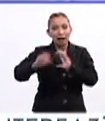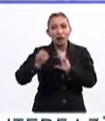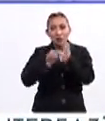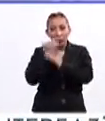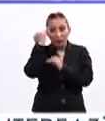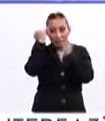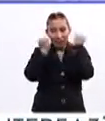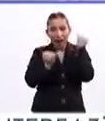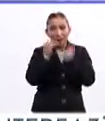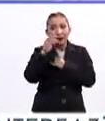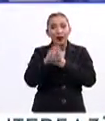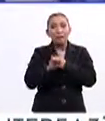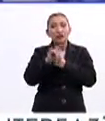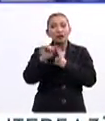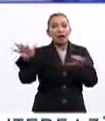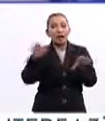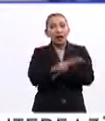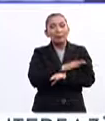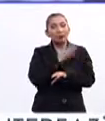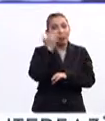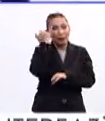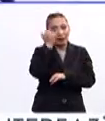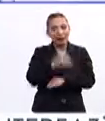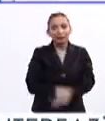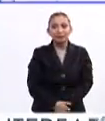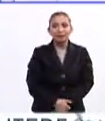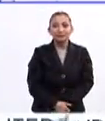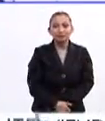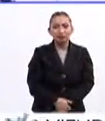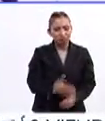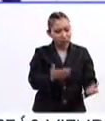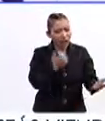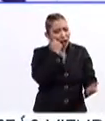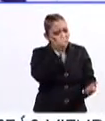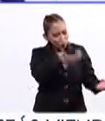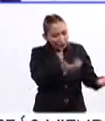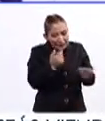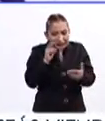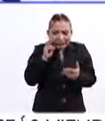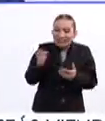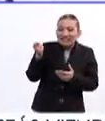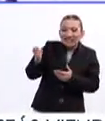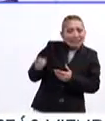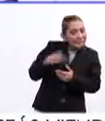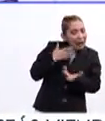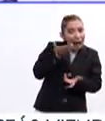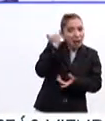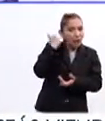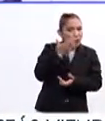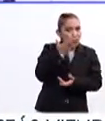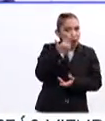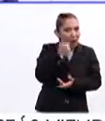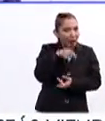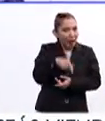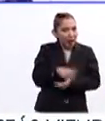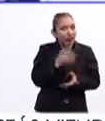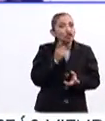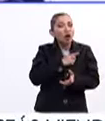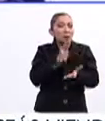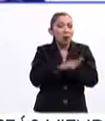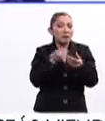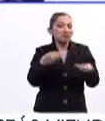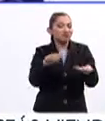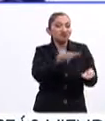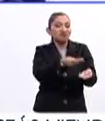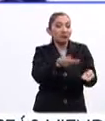que la innovación de la realidad virtual es un cambio de paradigma. Acercar a los alumnos a elementos que antes no, pues, lo veíamos nada más en